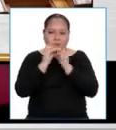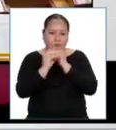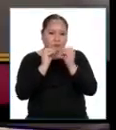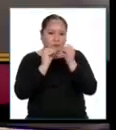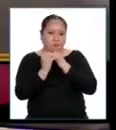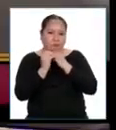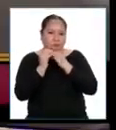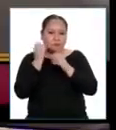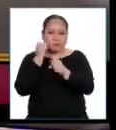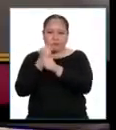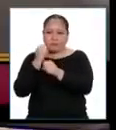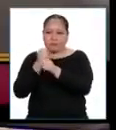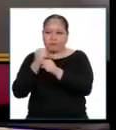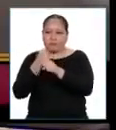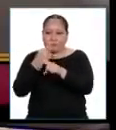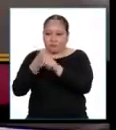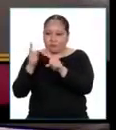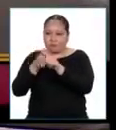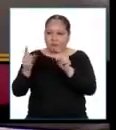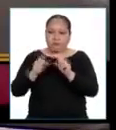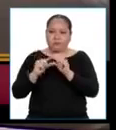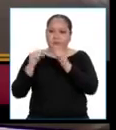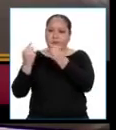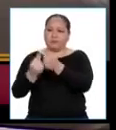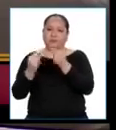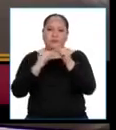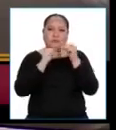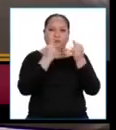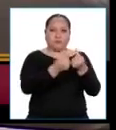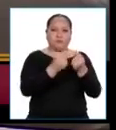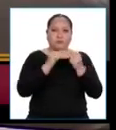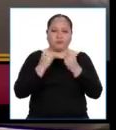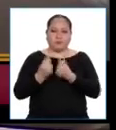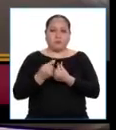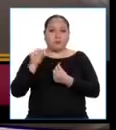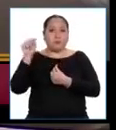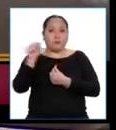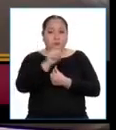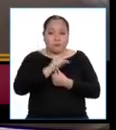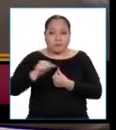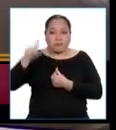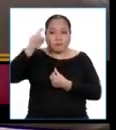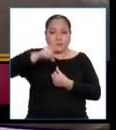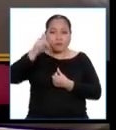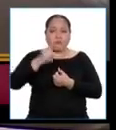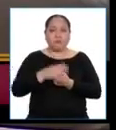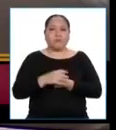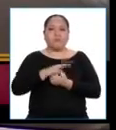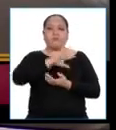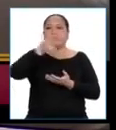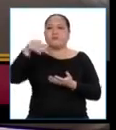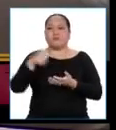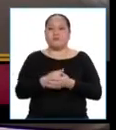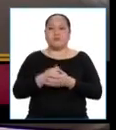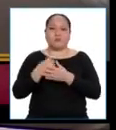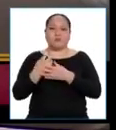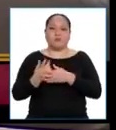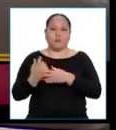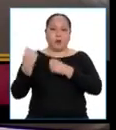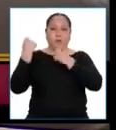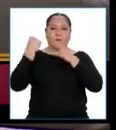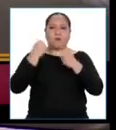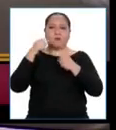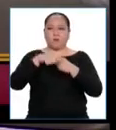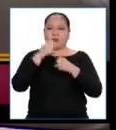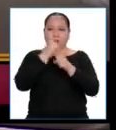trabajo multisectorial. Eso tiene que hacerse, todas las fuerzas deben trabajar para ese